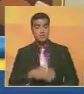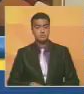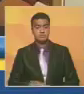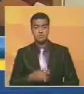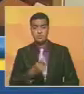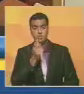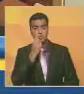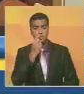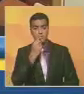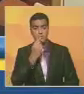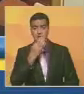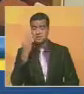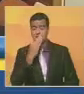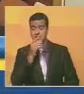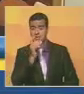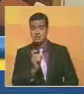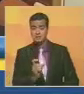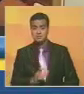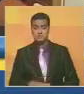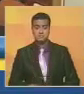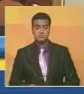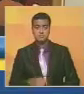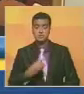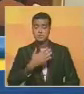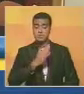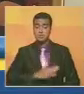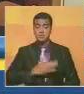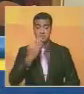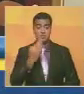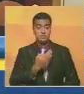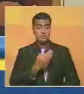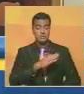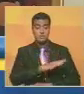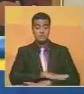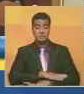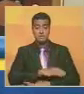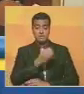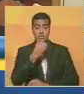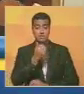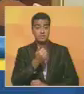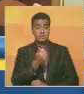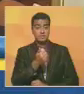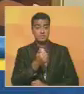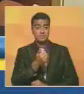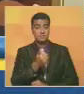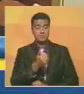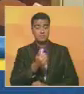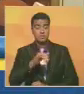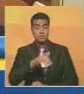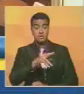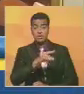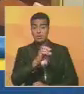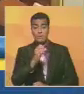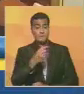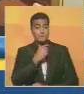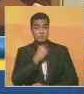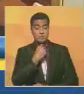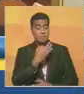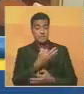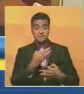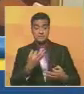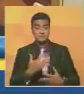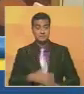como ellos creen que es. Yo estoy segura que ellos lo están tratando bien, porque Juan es un hombre con un carisma muy